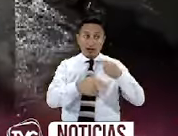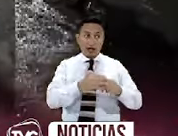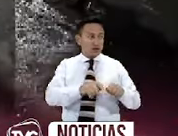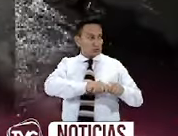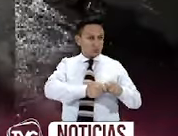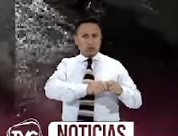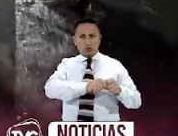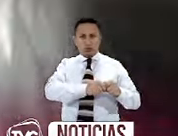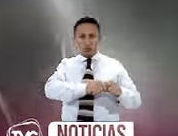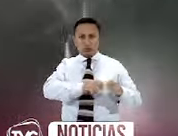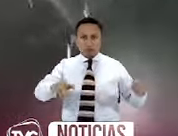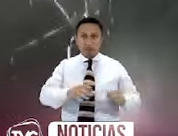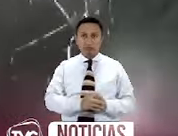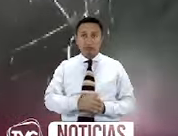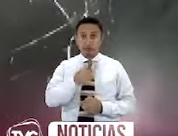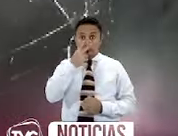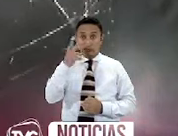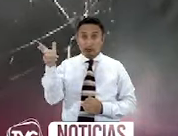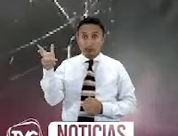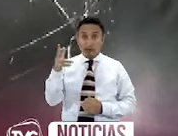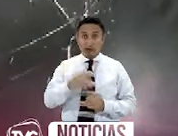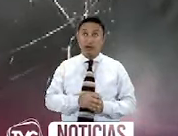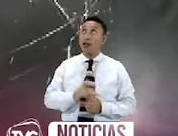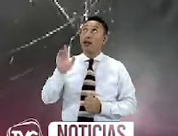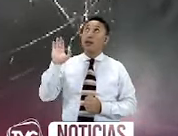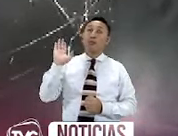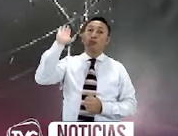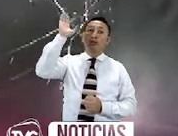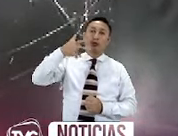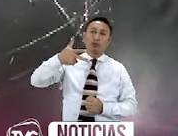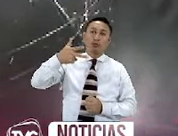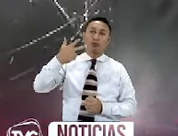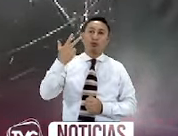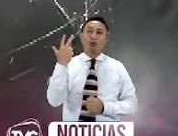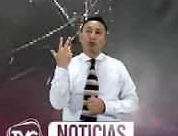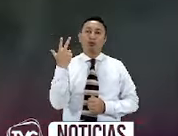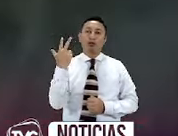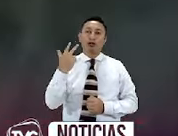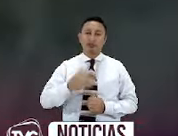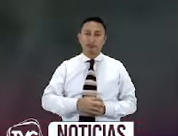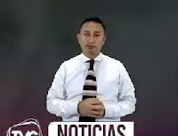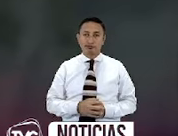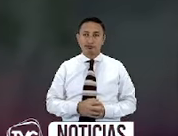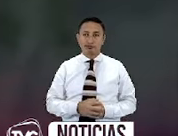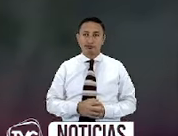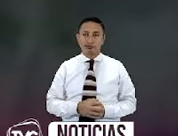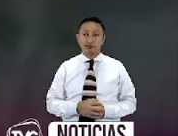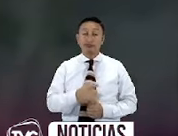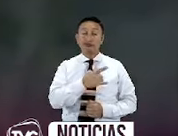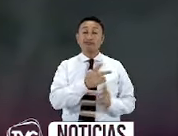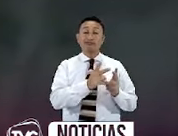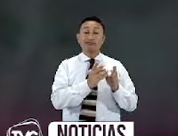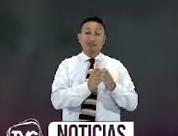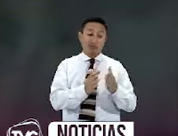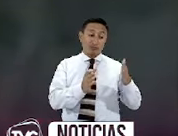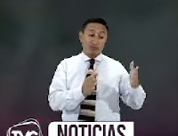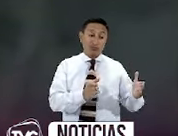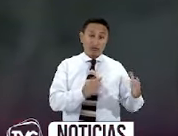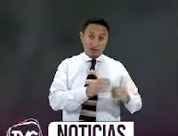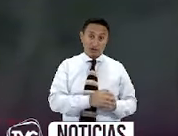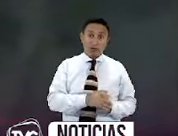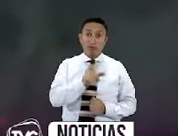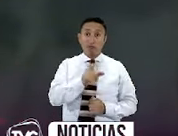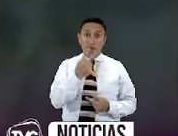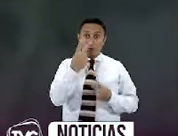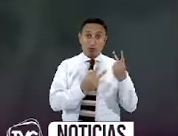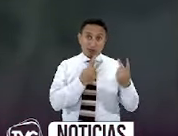Se dan cuenta de las cámaras y las mueven para impedir que sigan grabando. A la vecina de al lado también la visitaron los ladrones.